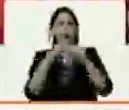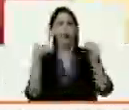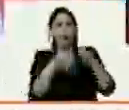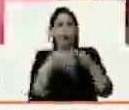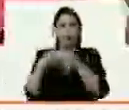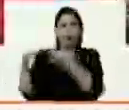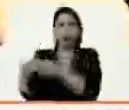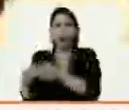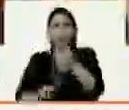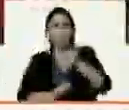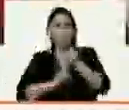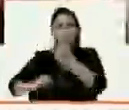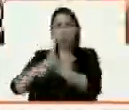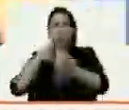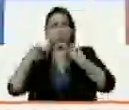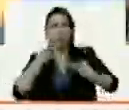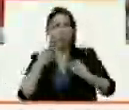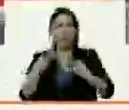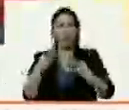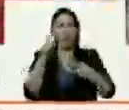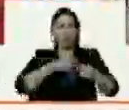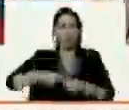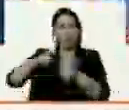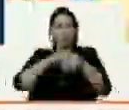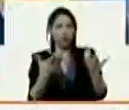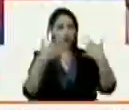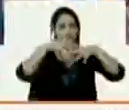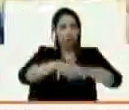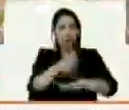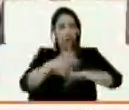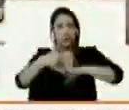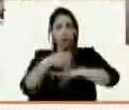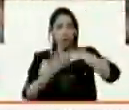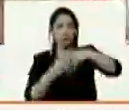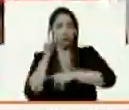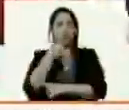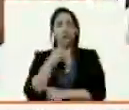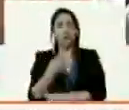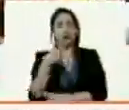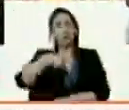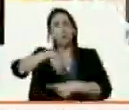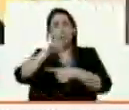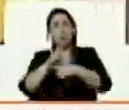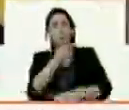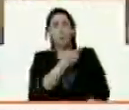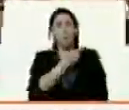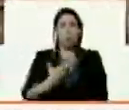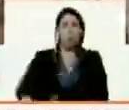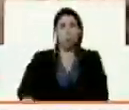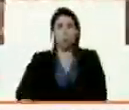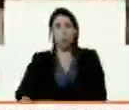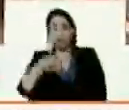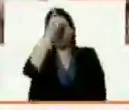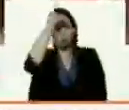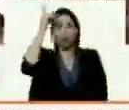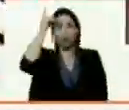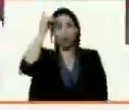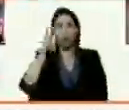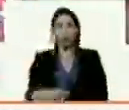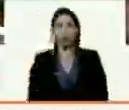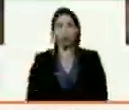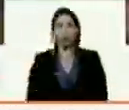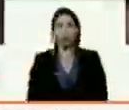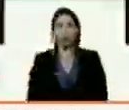las políticas de inclusión del gobierno revolucionario. Ha dicho el primer vicepresidente del Partido Socialista Unido de Venezuela, Diosdado Cabello, que solo